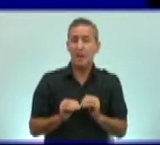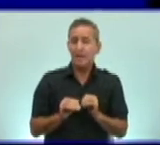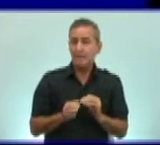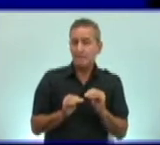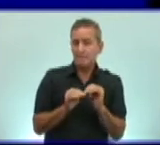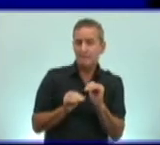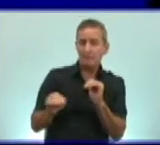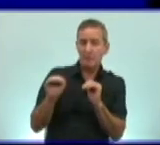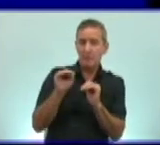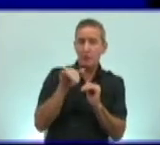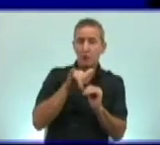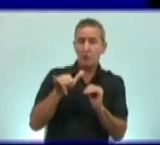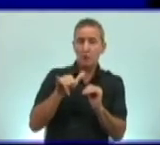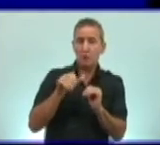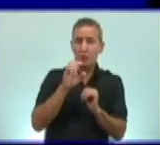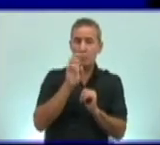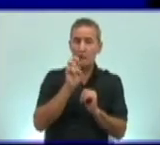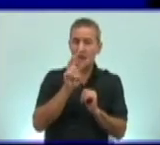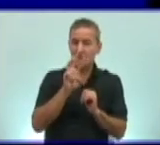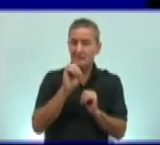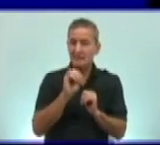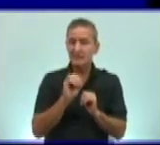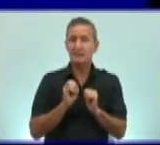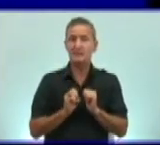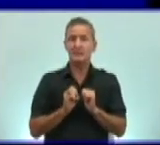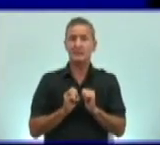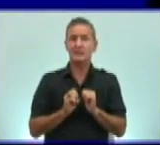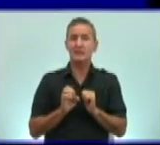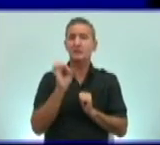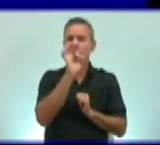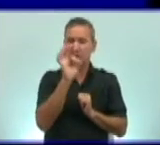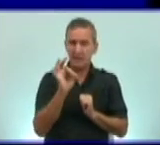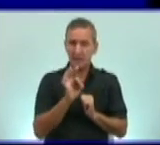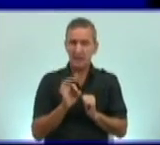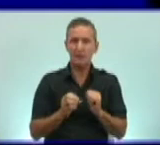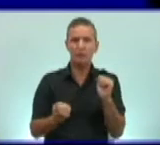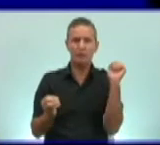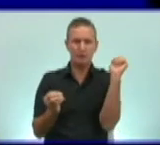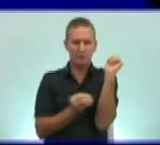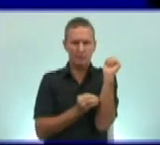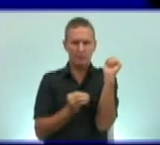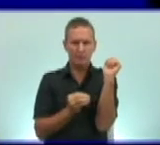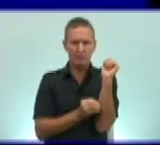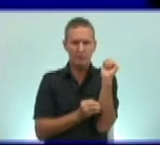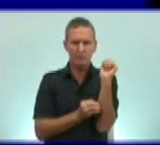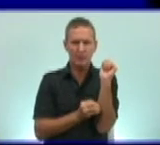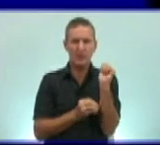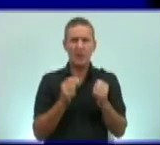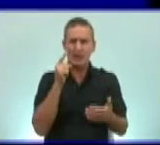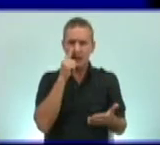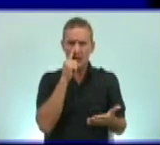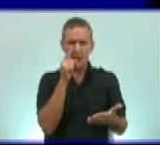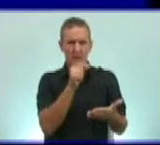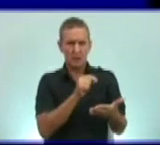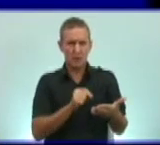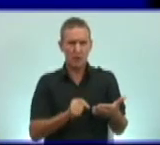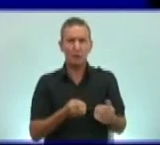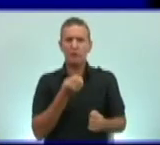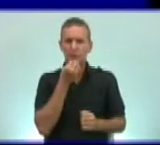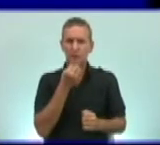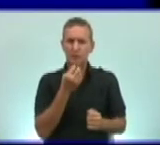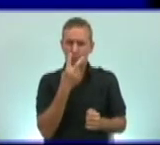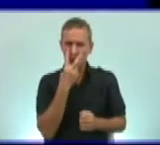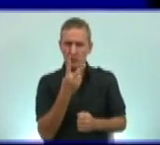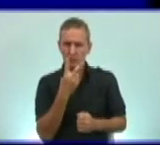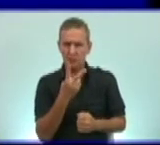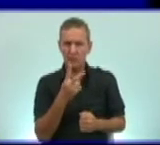será un electrolito fuerte. Vamos a tomar esas dos últimas noticas donde se pueden observar los valores